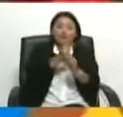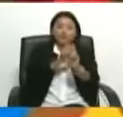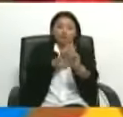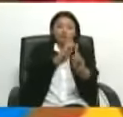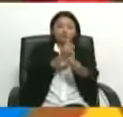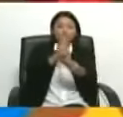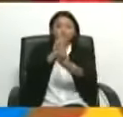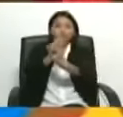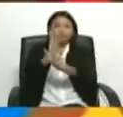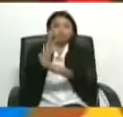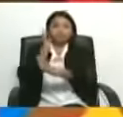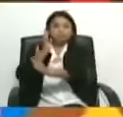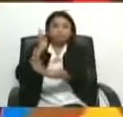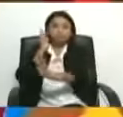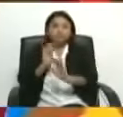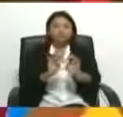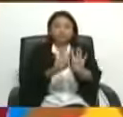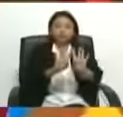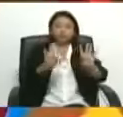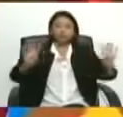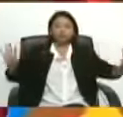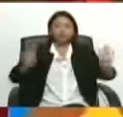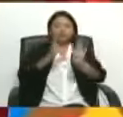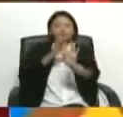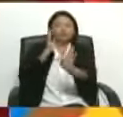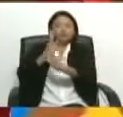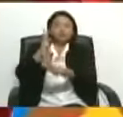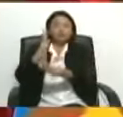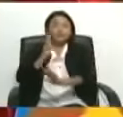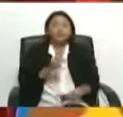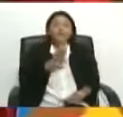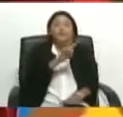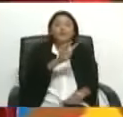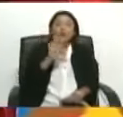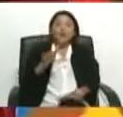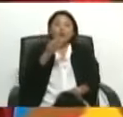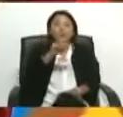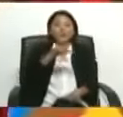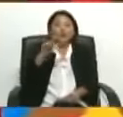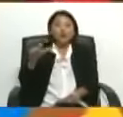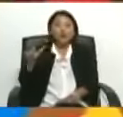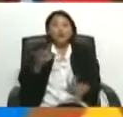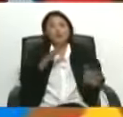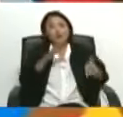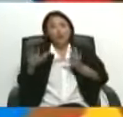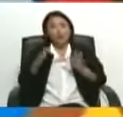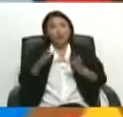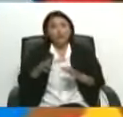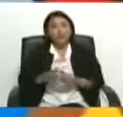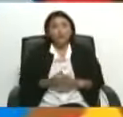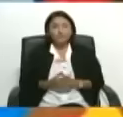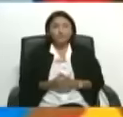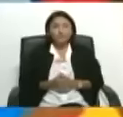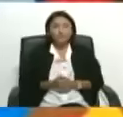O sea, estaremos hablando de columnas de 24 personas al menos. Si nosotros sacamos la cuenta rapidito.